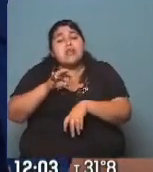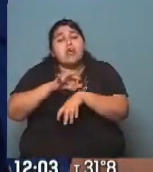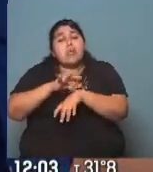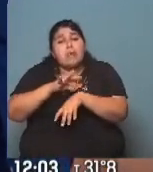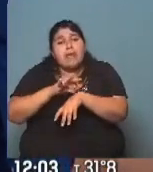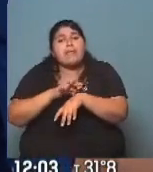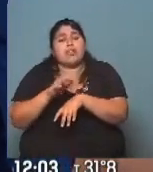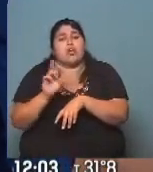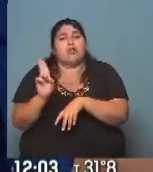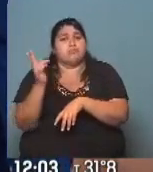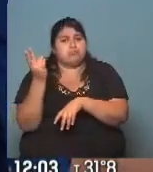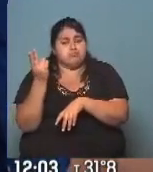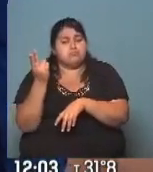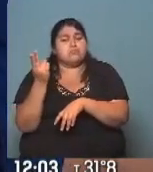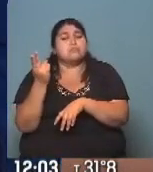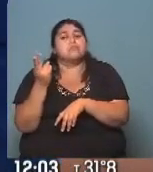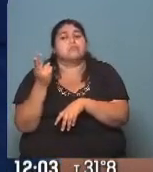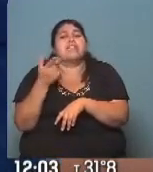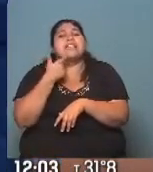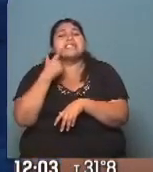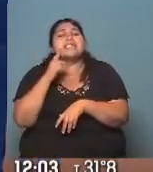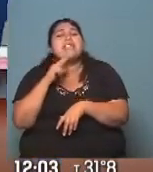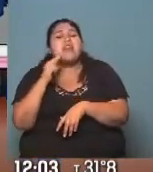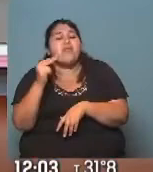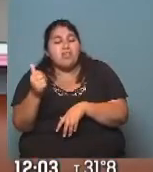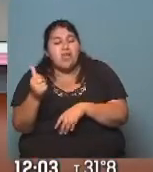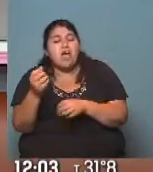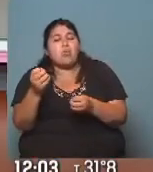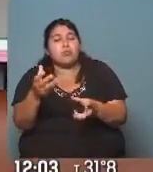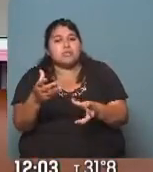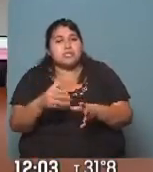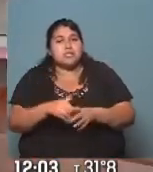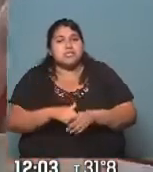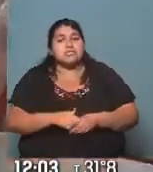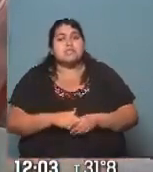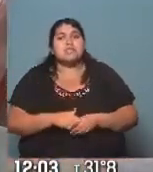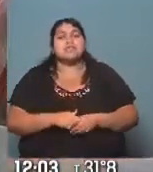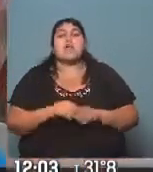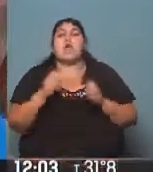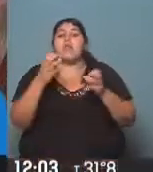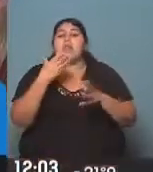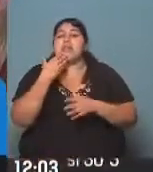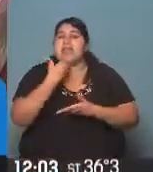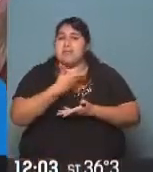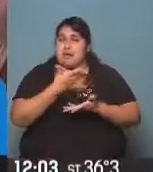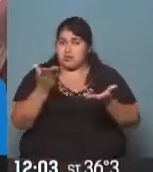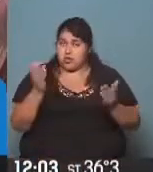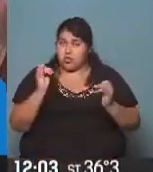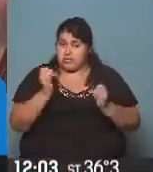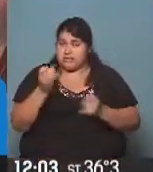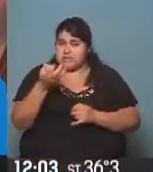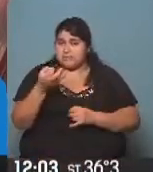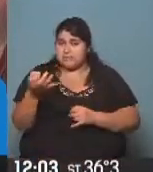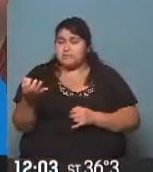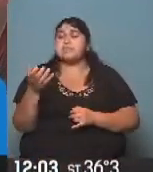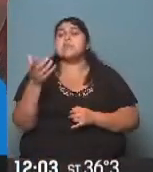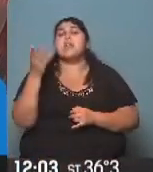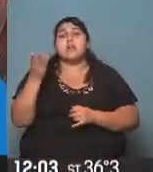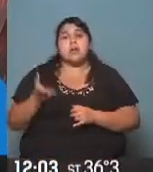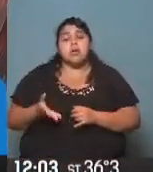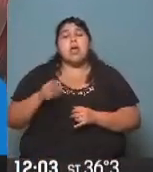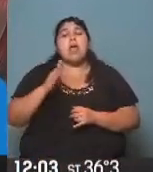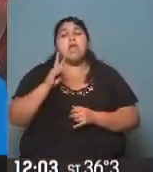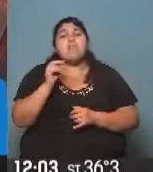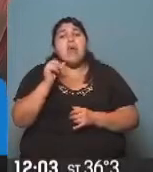asesinado estamos con silvia fernández a ver silvia estar darle muy buenas tardes para todos así es la víctima fue identificada como